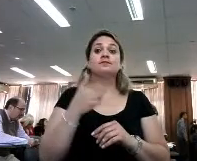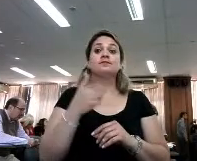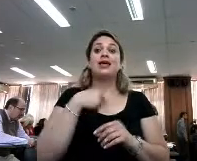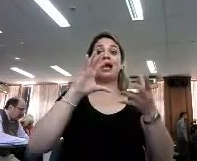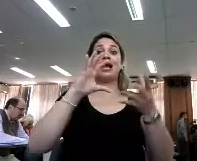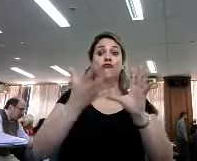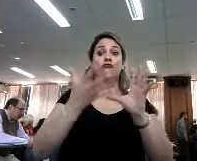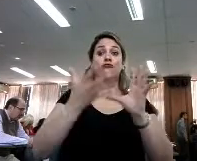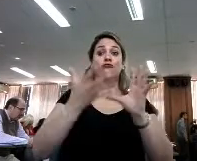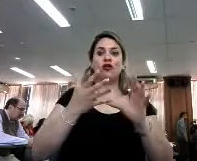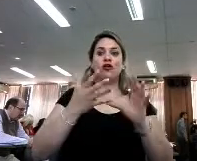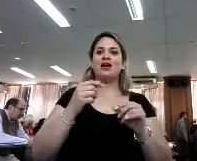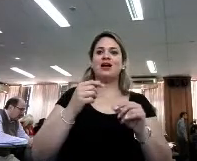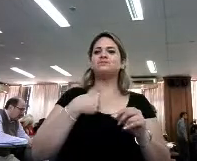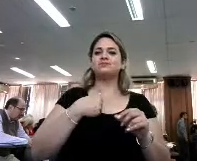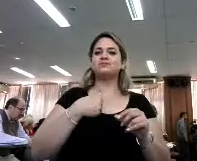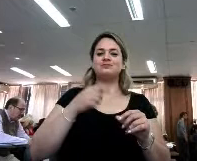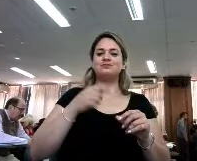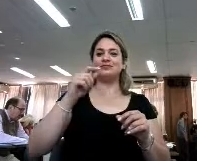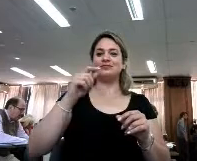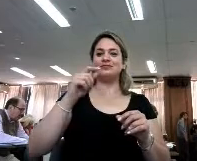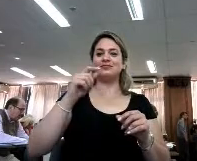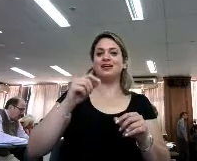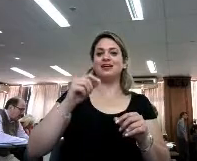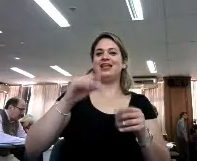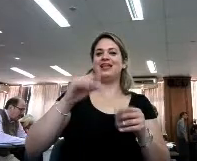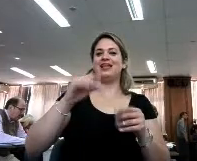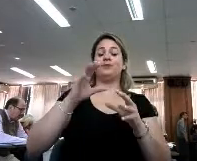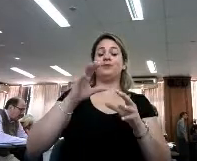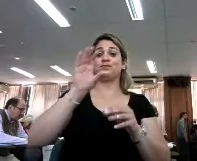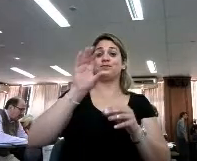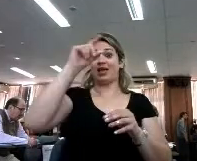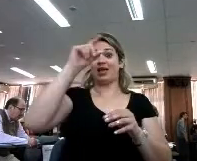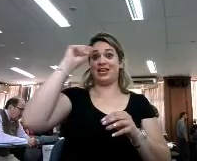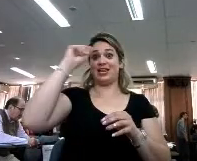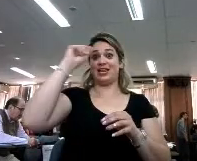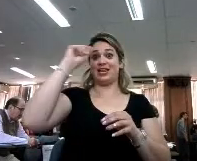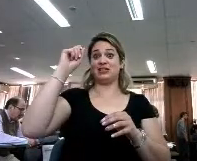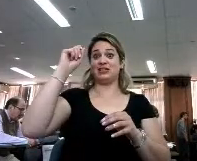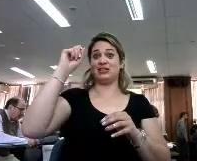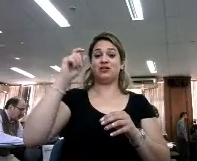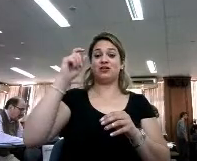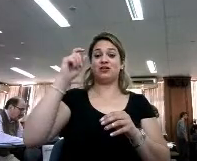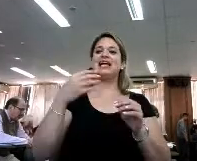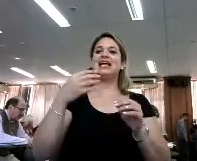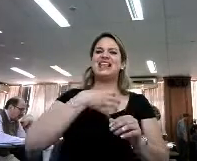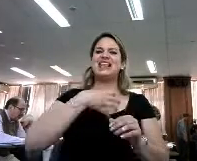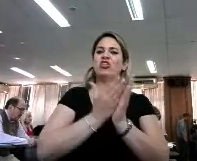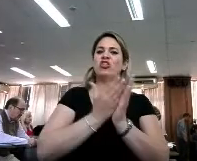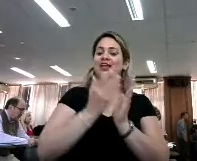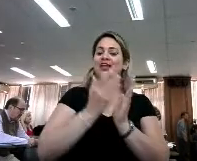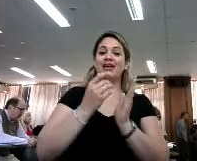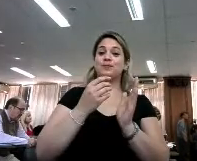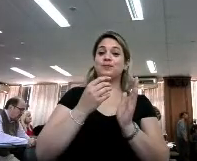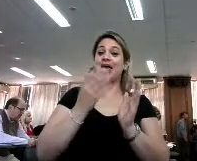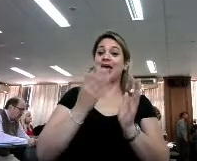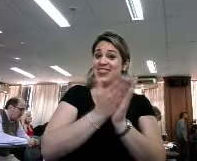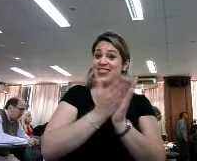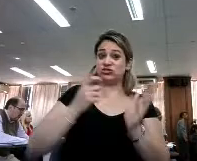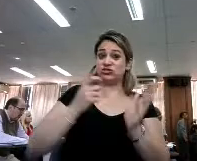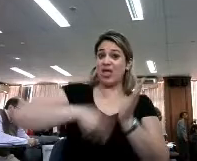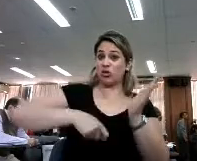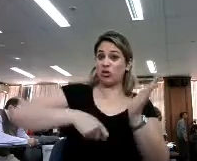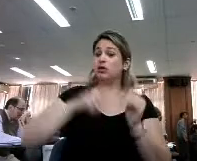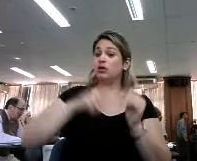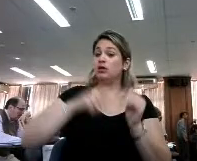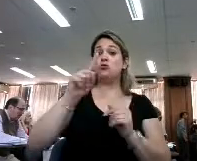sistemas jurídicos de origen internacional, los derechos de autor en particular nacen no de